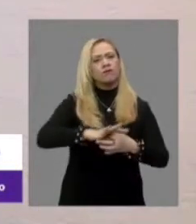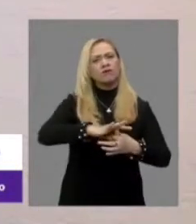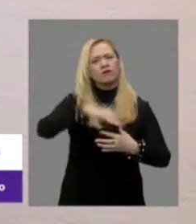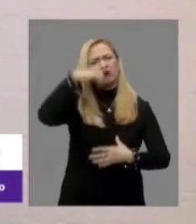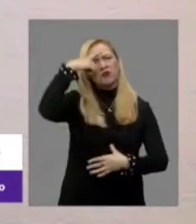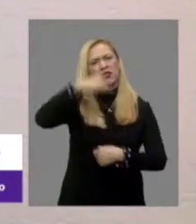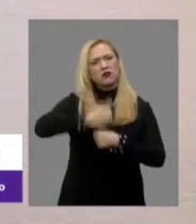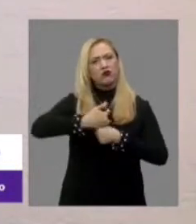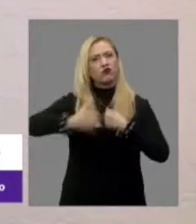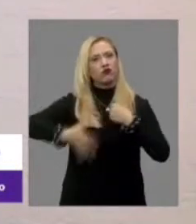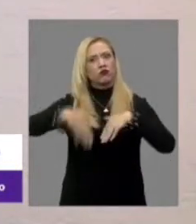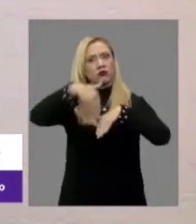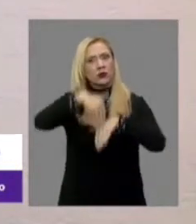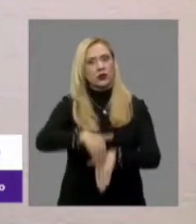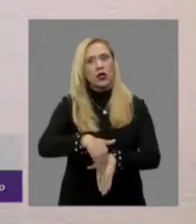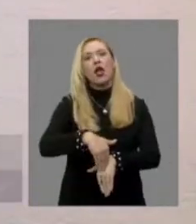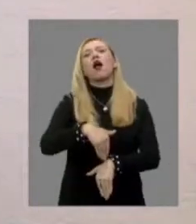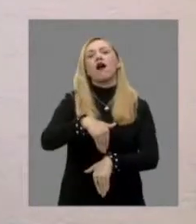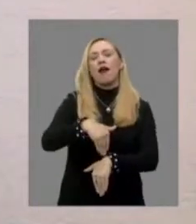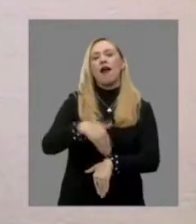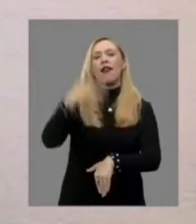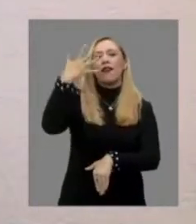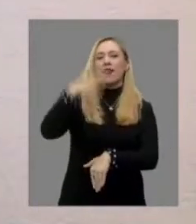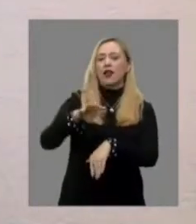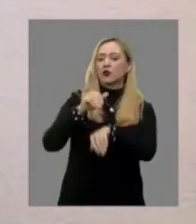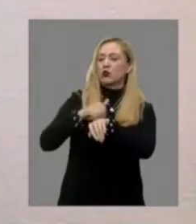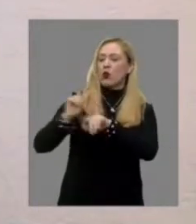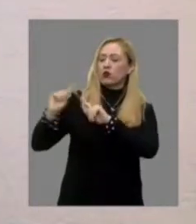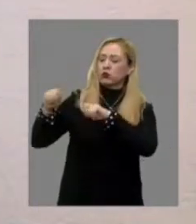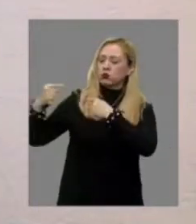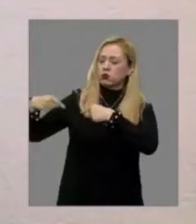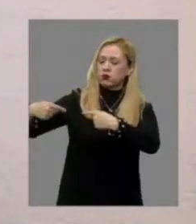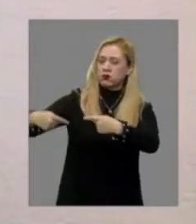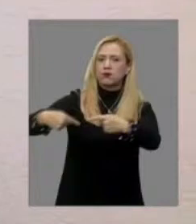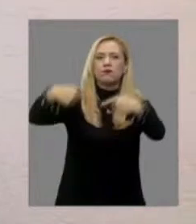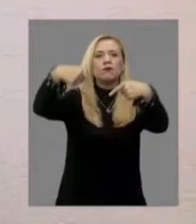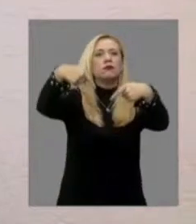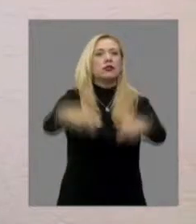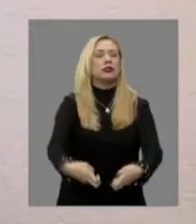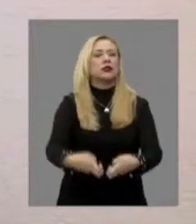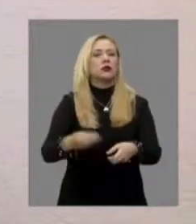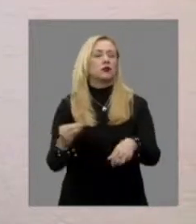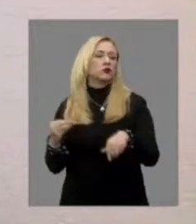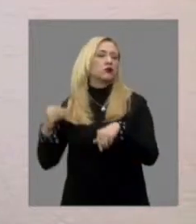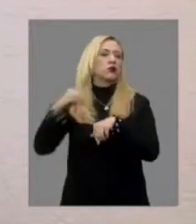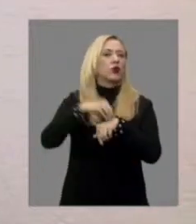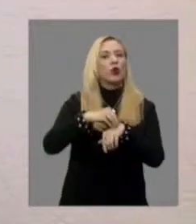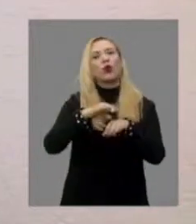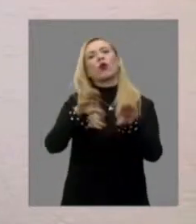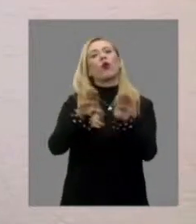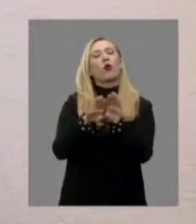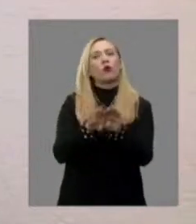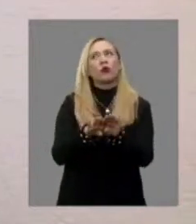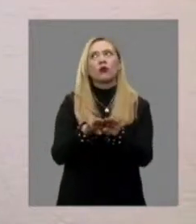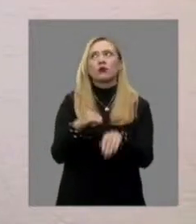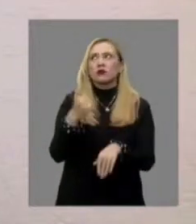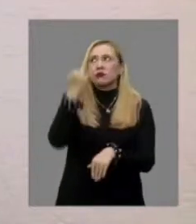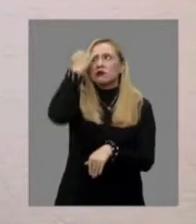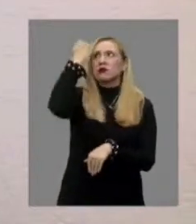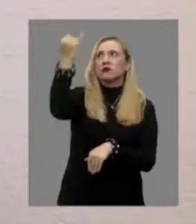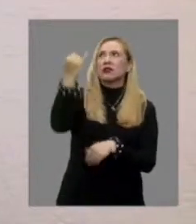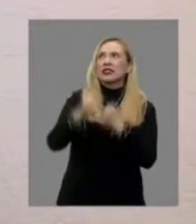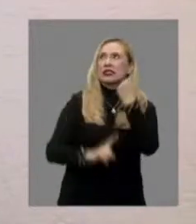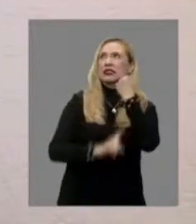En específico, conversaremos con ellos sobre los cambios más relevantes en materia de precedente, sobre los hitos y desarrollos, y